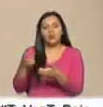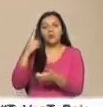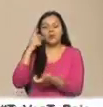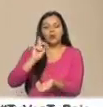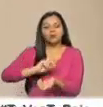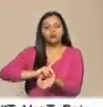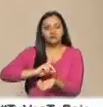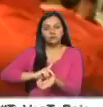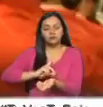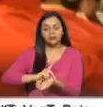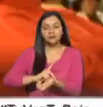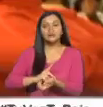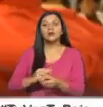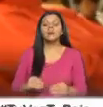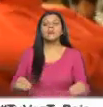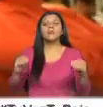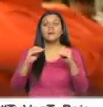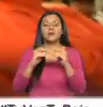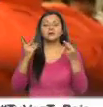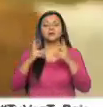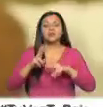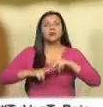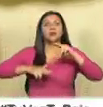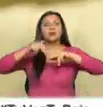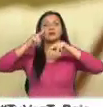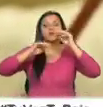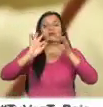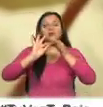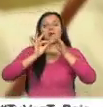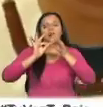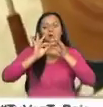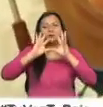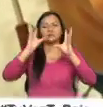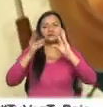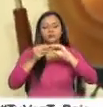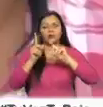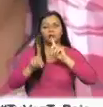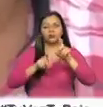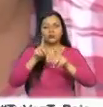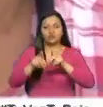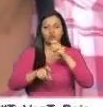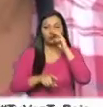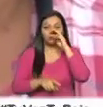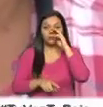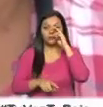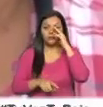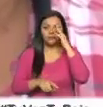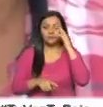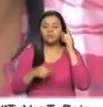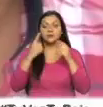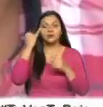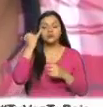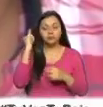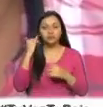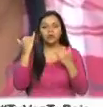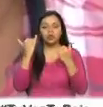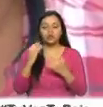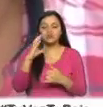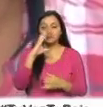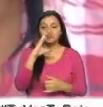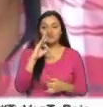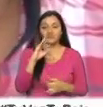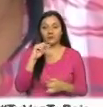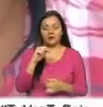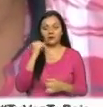especialidades, además de la edificación o reparación de consultorios. Otros pero la iniciativa que ha tomado la CFN me